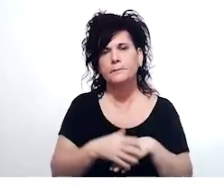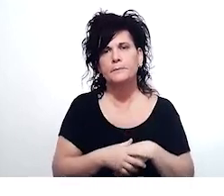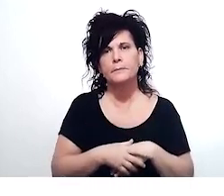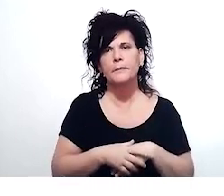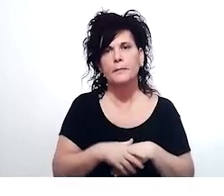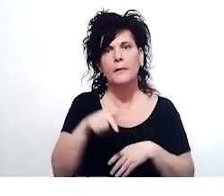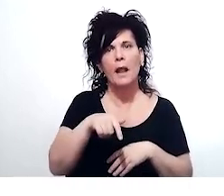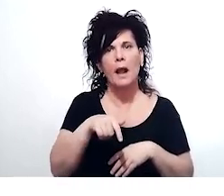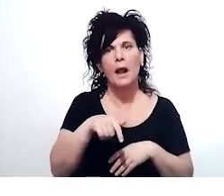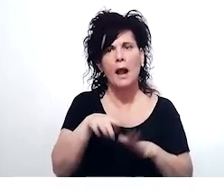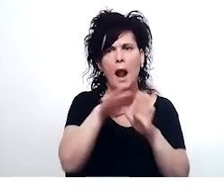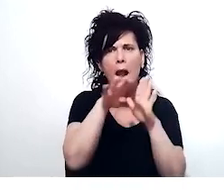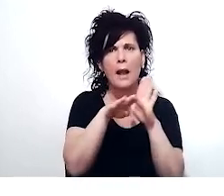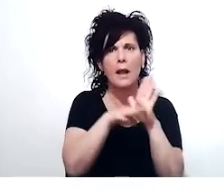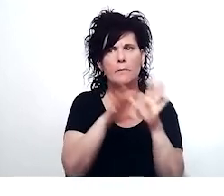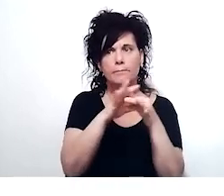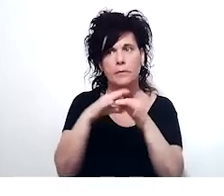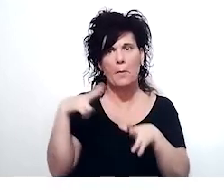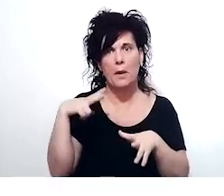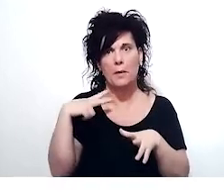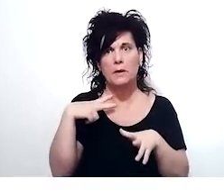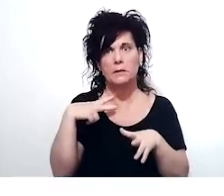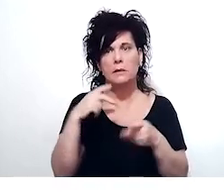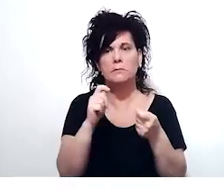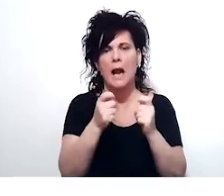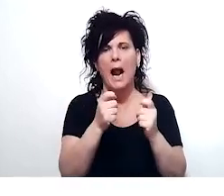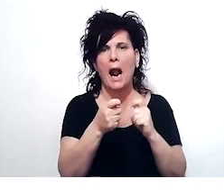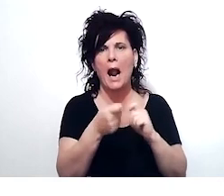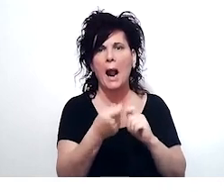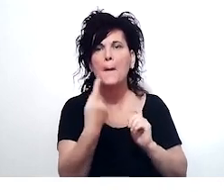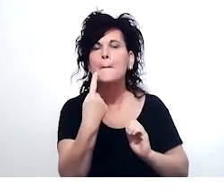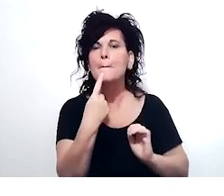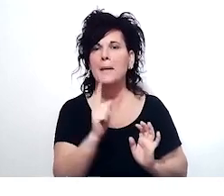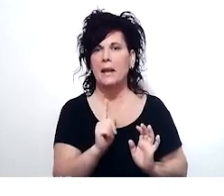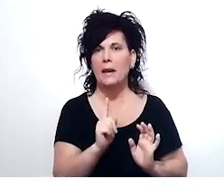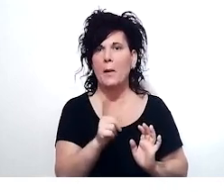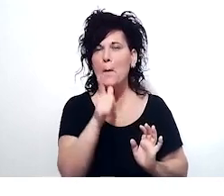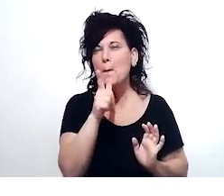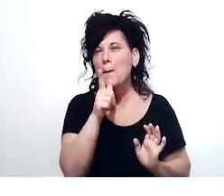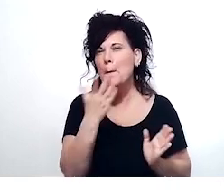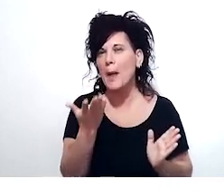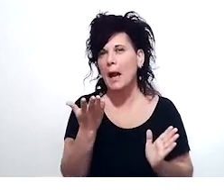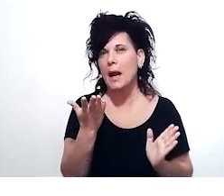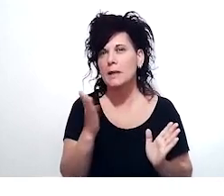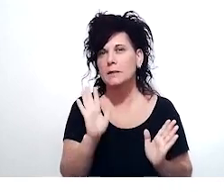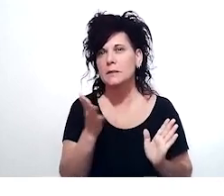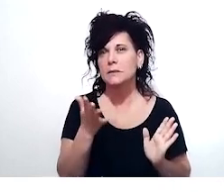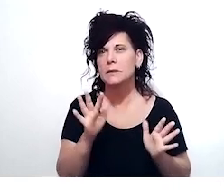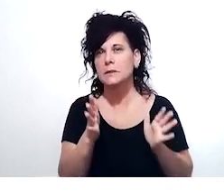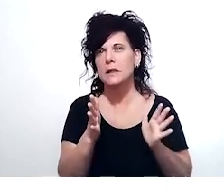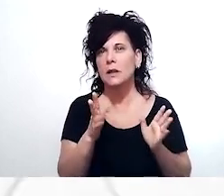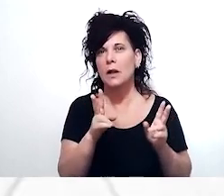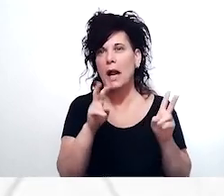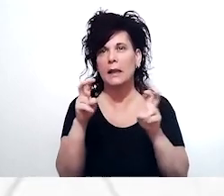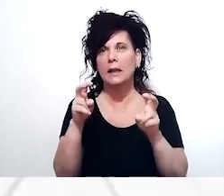Entonces, acá se hacen reglas de privacidad, se van adaptando, pero parecido